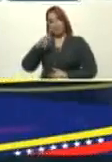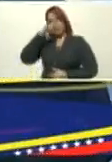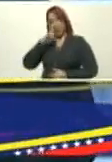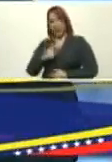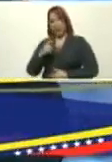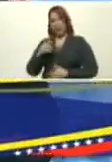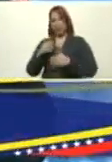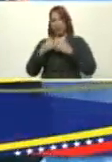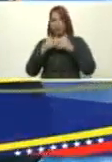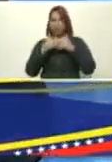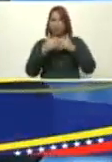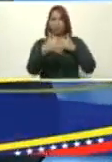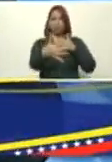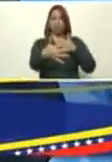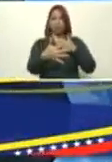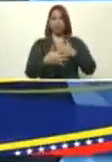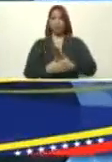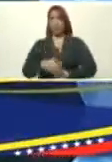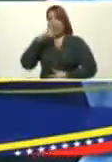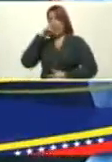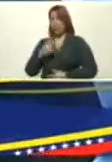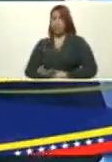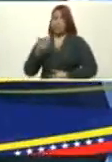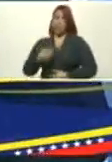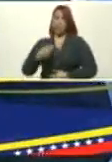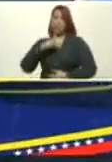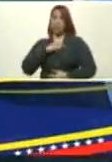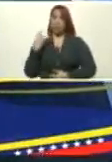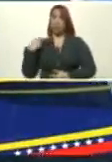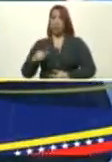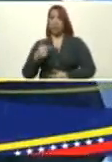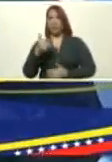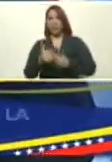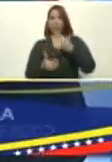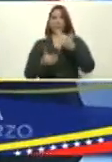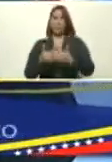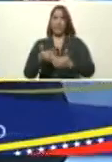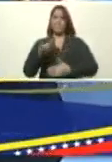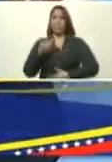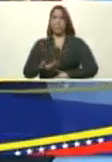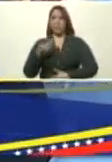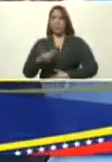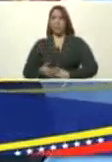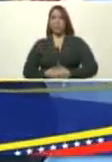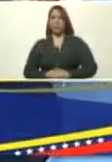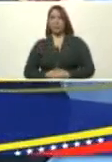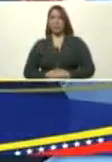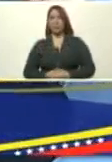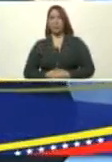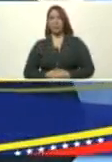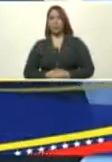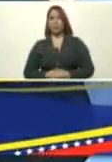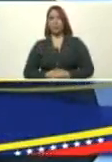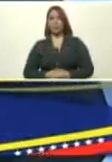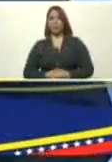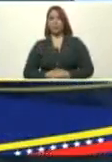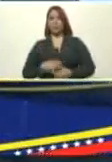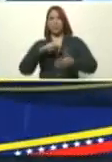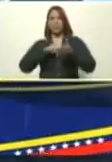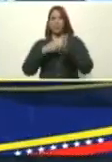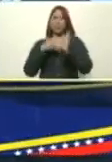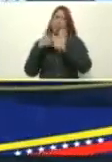ha transcurrido, un año importante donde hemos tenido avances significativos en función a todo lo que ha sido un